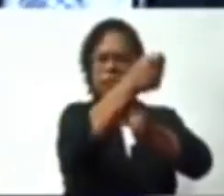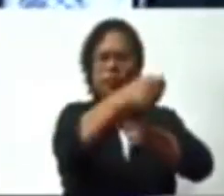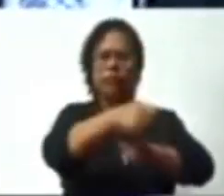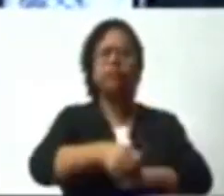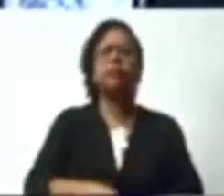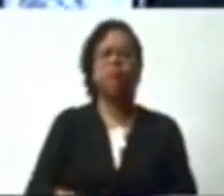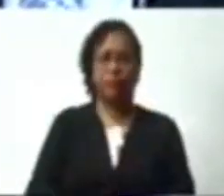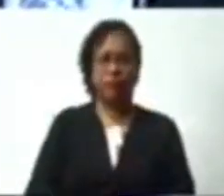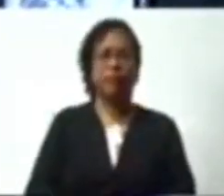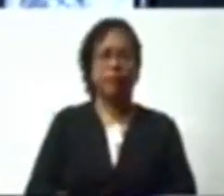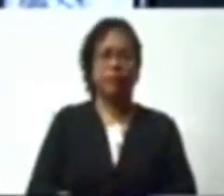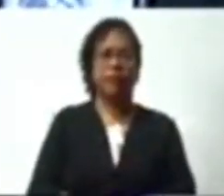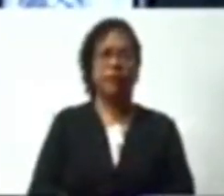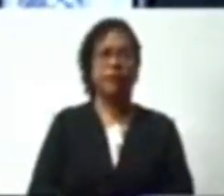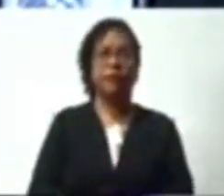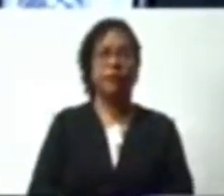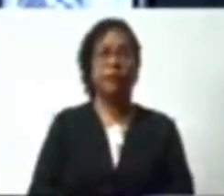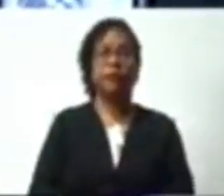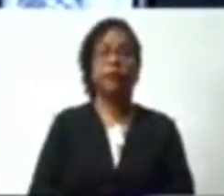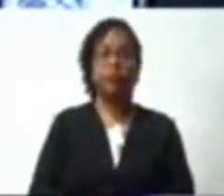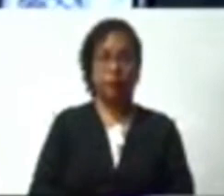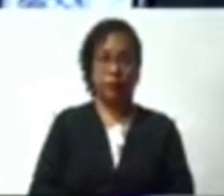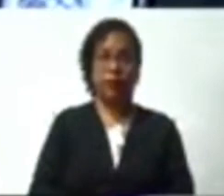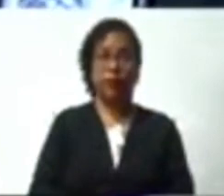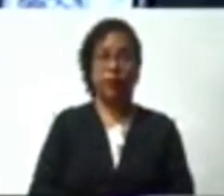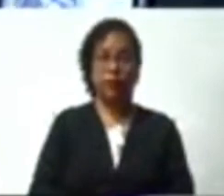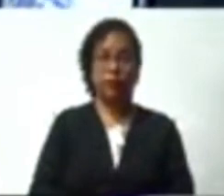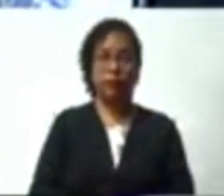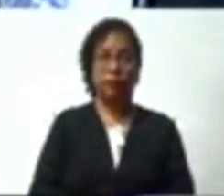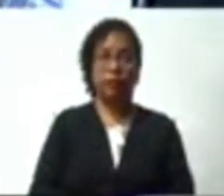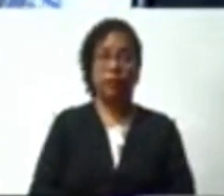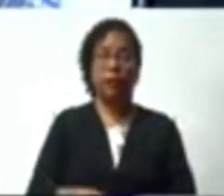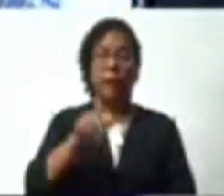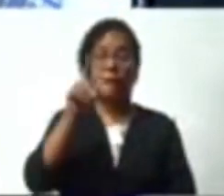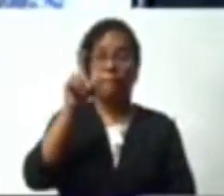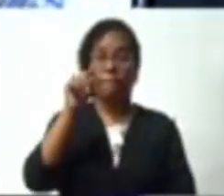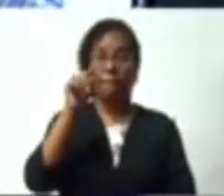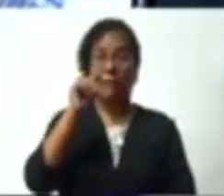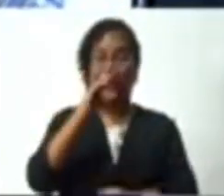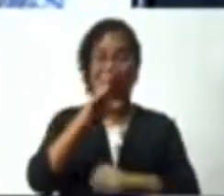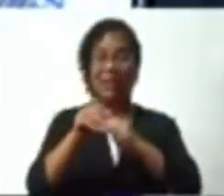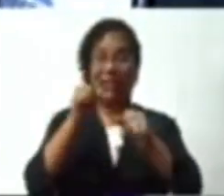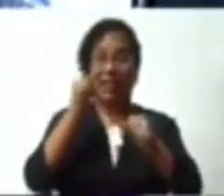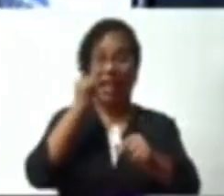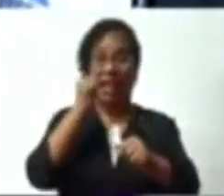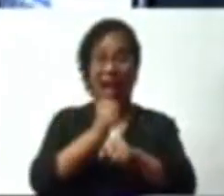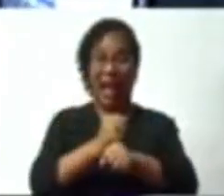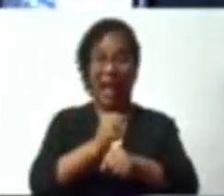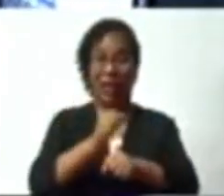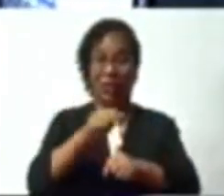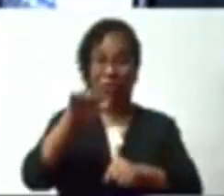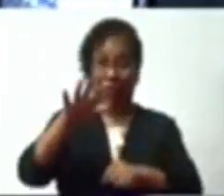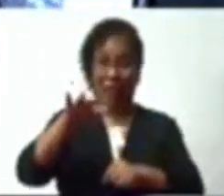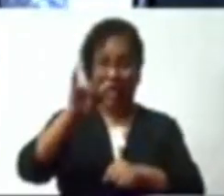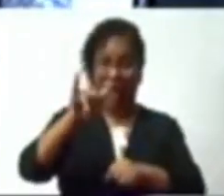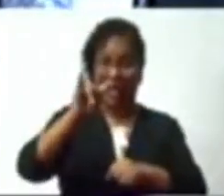por más de 20 años sin iluminación y deteriorado.